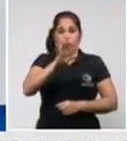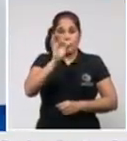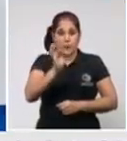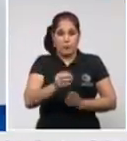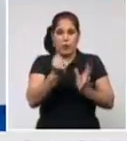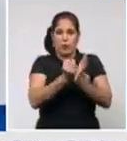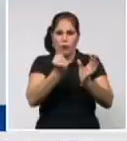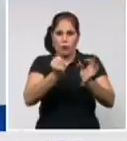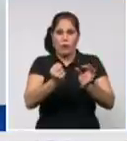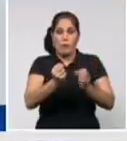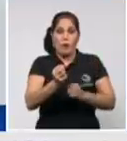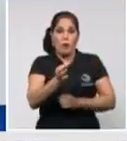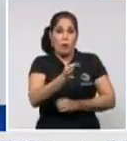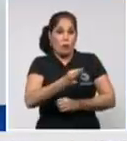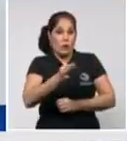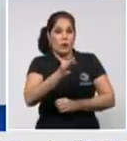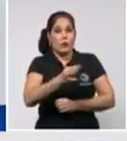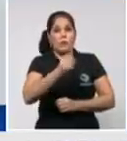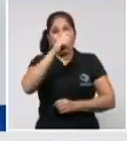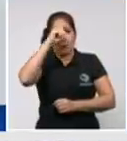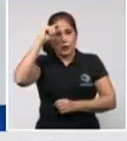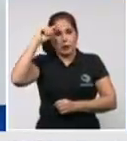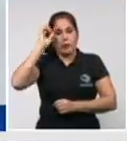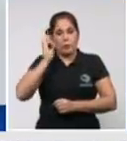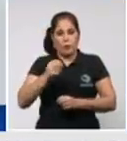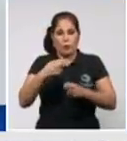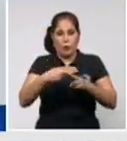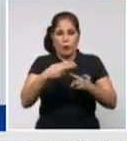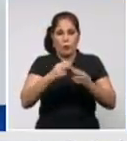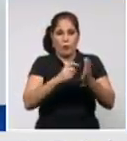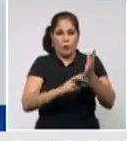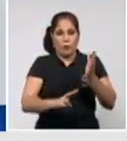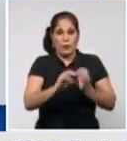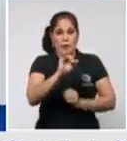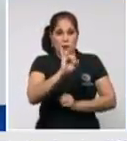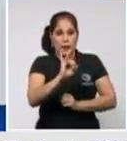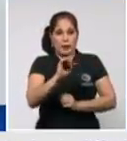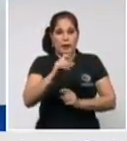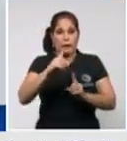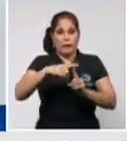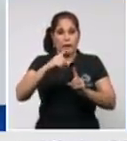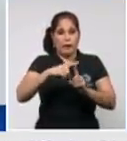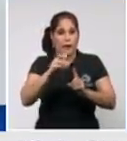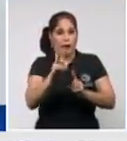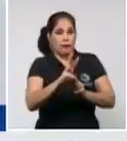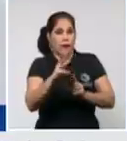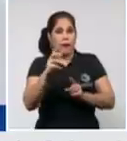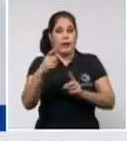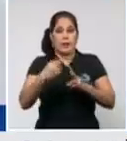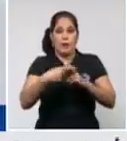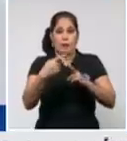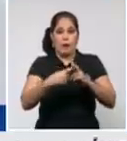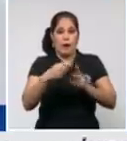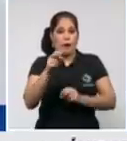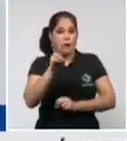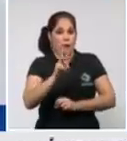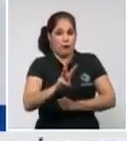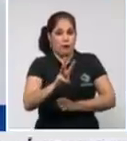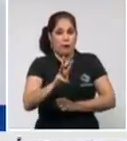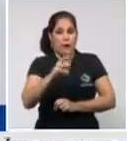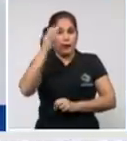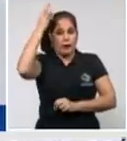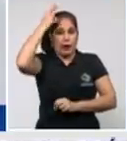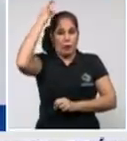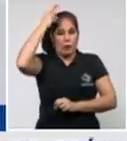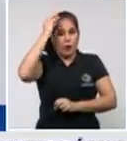son de Santi Espíritus 7, de Trinidad 3, de Yaguajay 3 y de Tahuasco